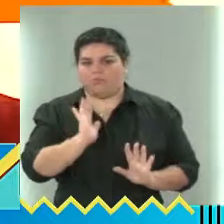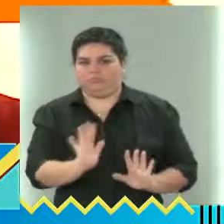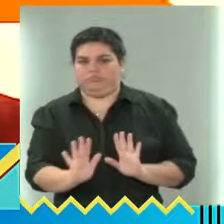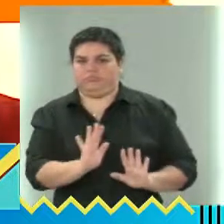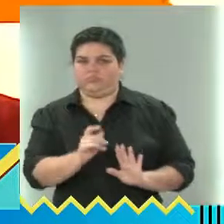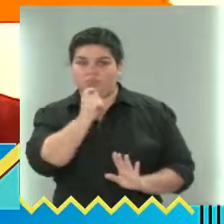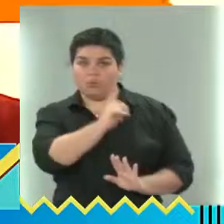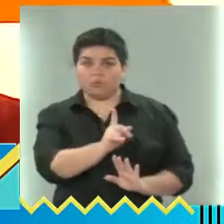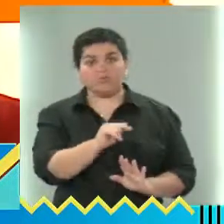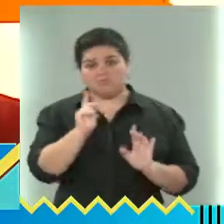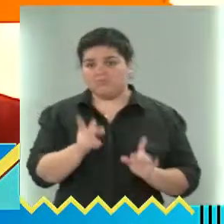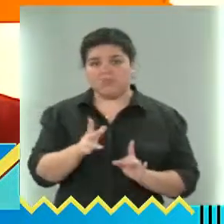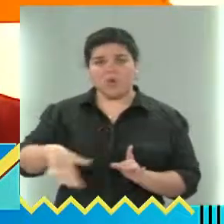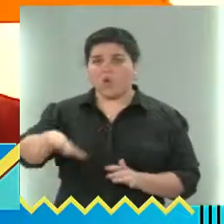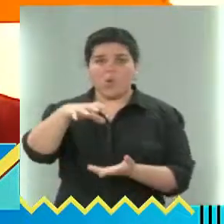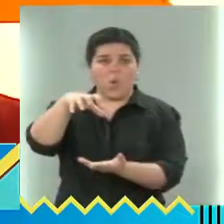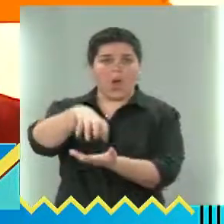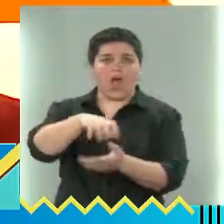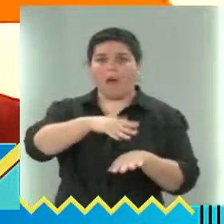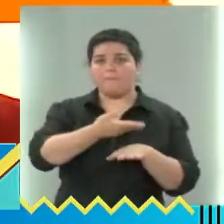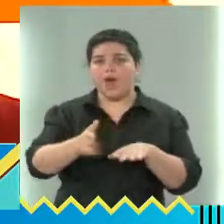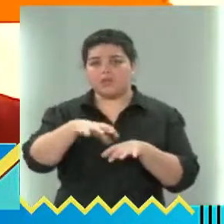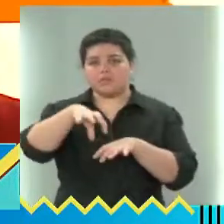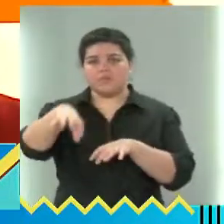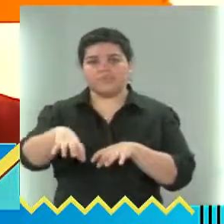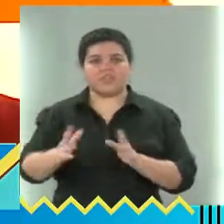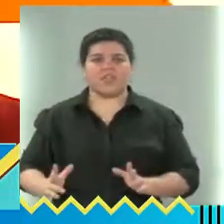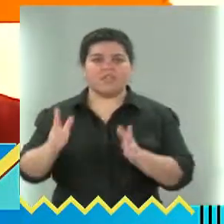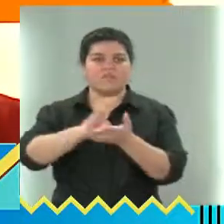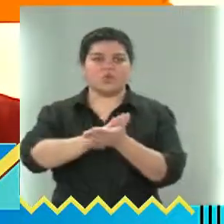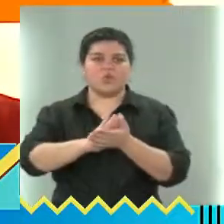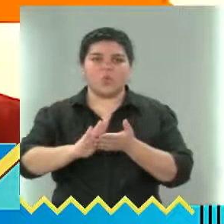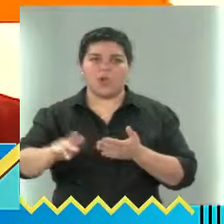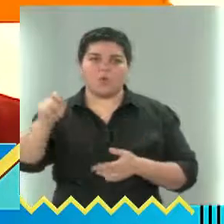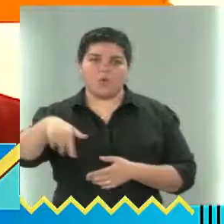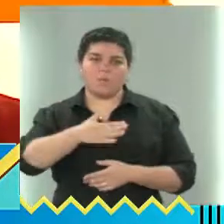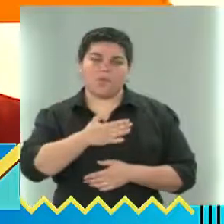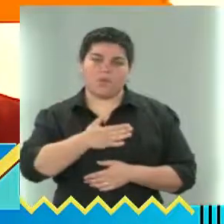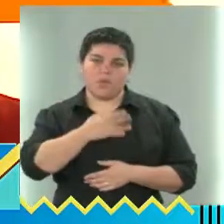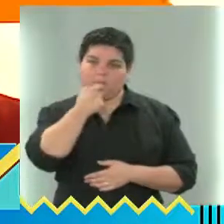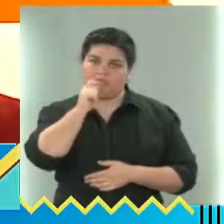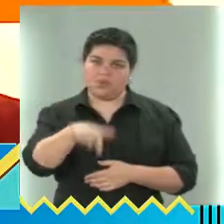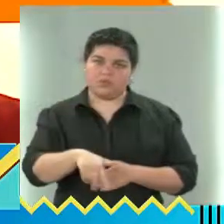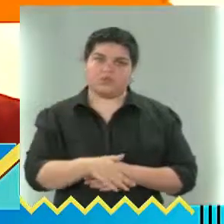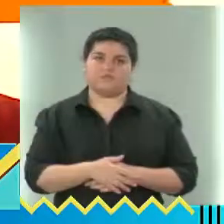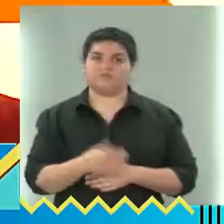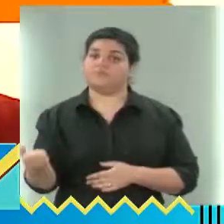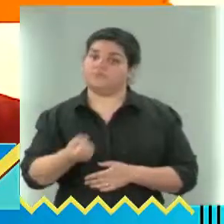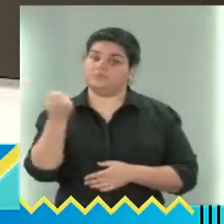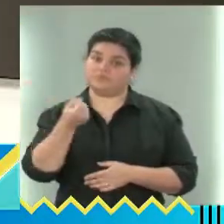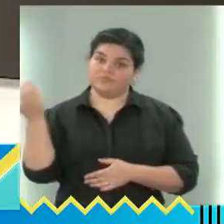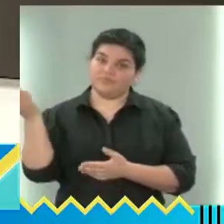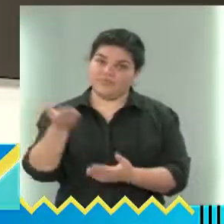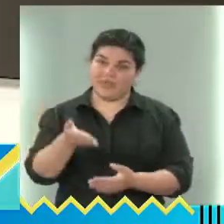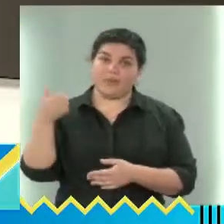eso, digamos. Es un edificio muy lindo, nuevo, y es de nosotros, de los mendocinos. Así que cuando se acerquen a realizar la